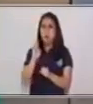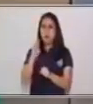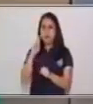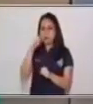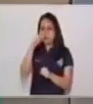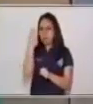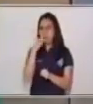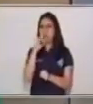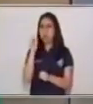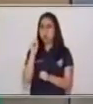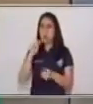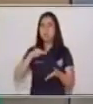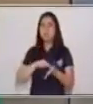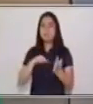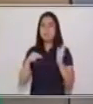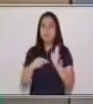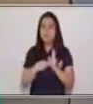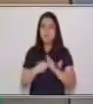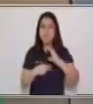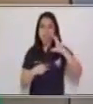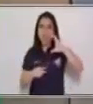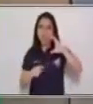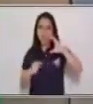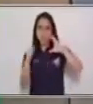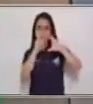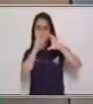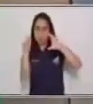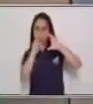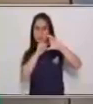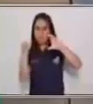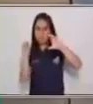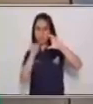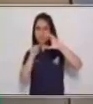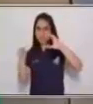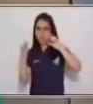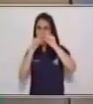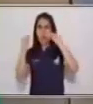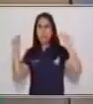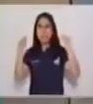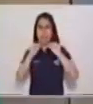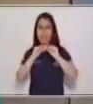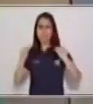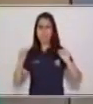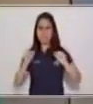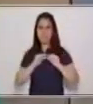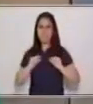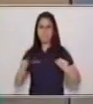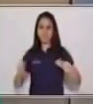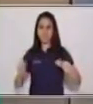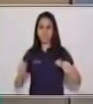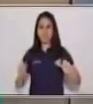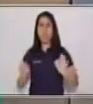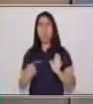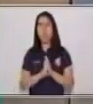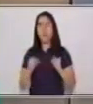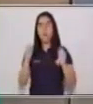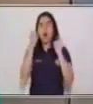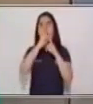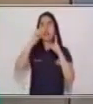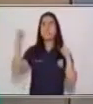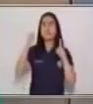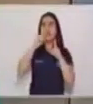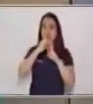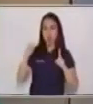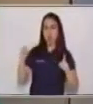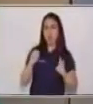lo que nosotros llamamos estrofa. Esta es nuestra estrofa.